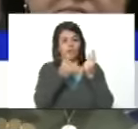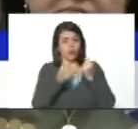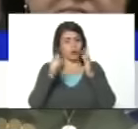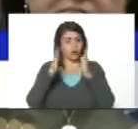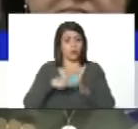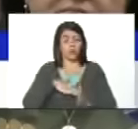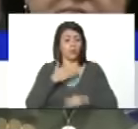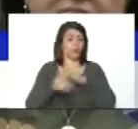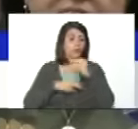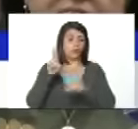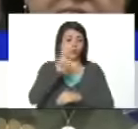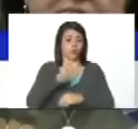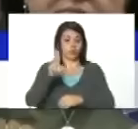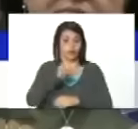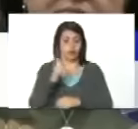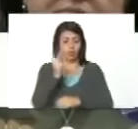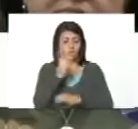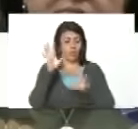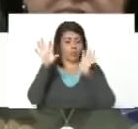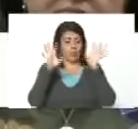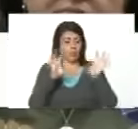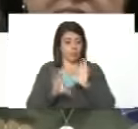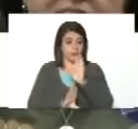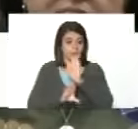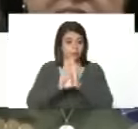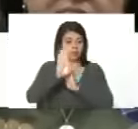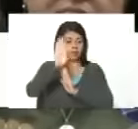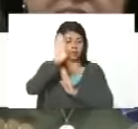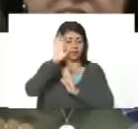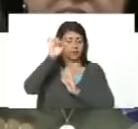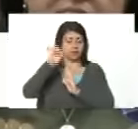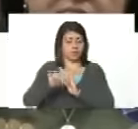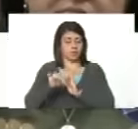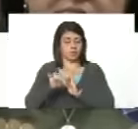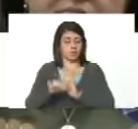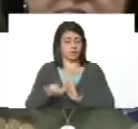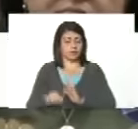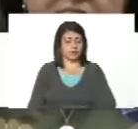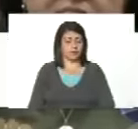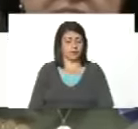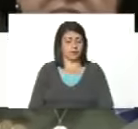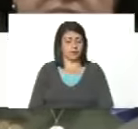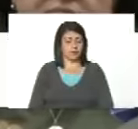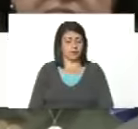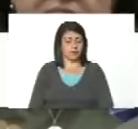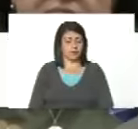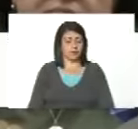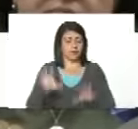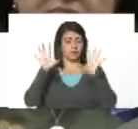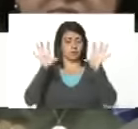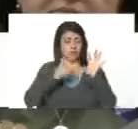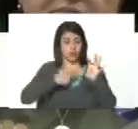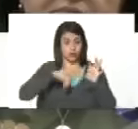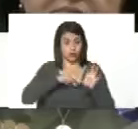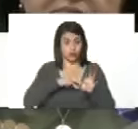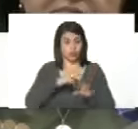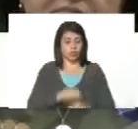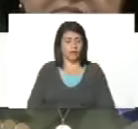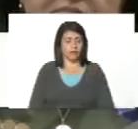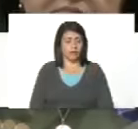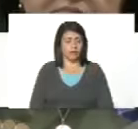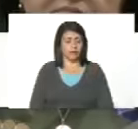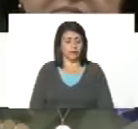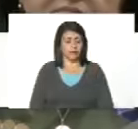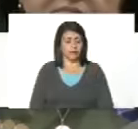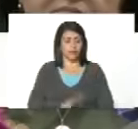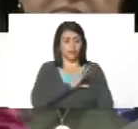económica que podamos utilizar ambos países para el crecimiento de ambos países. Para nosotros y